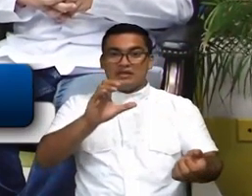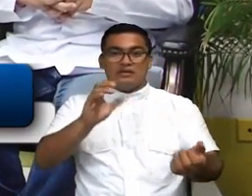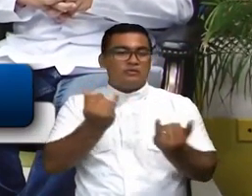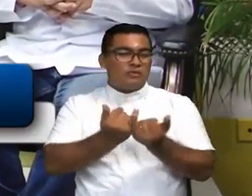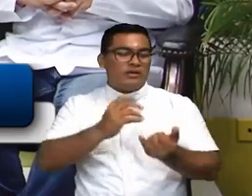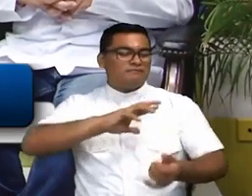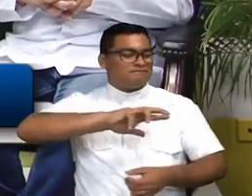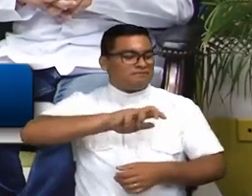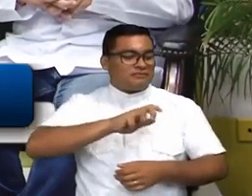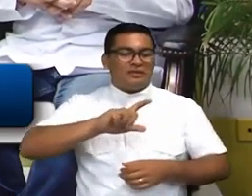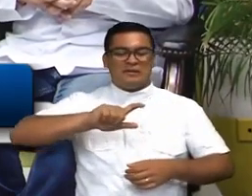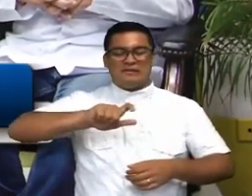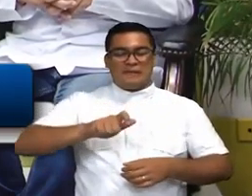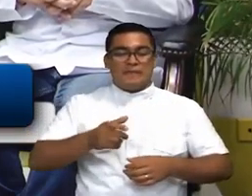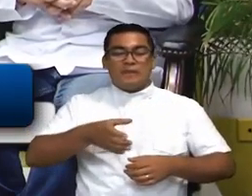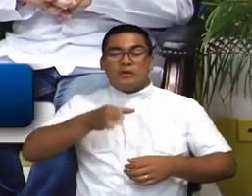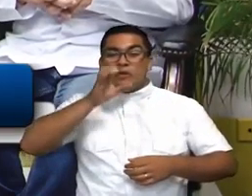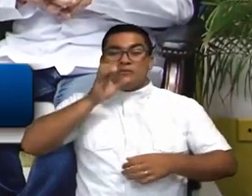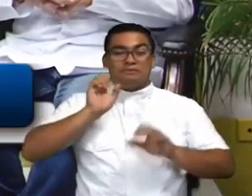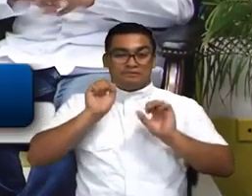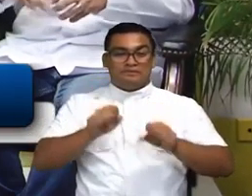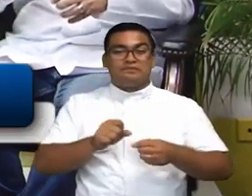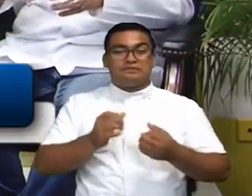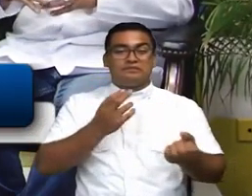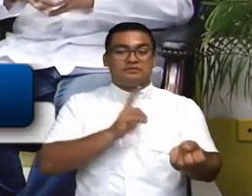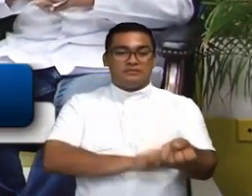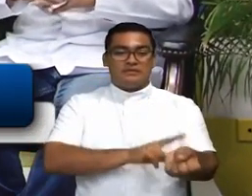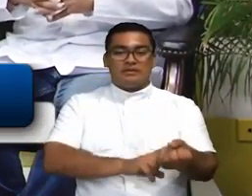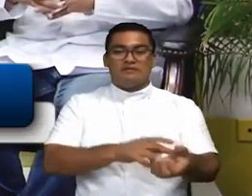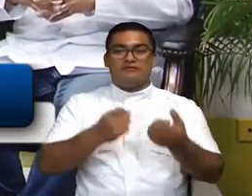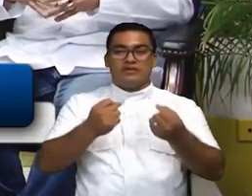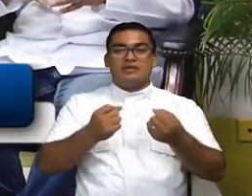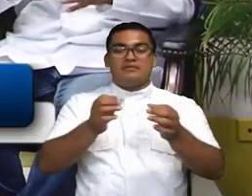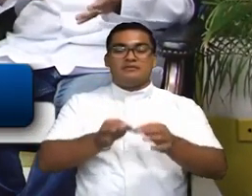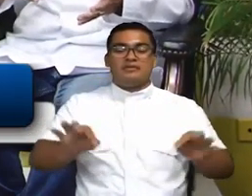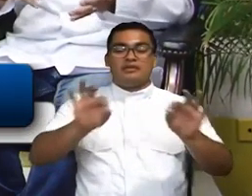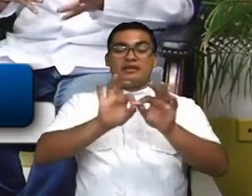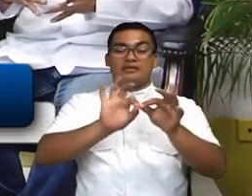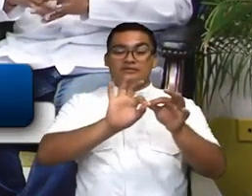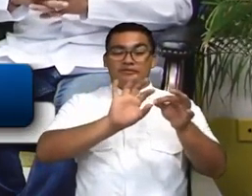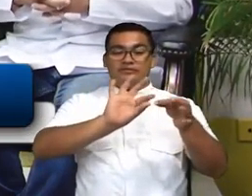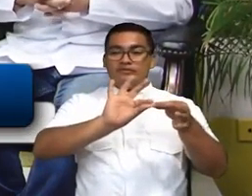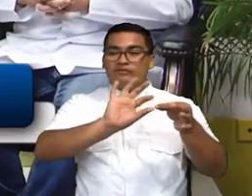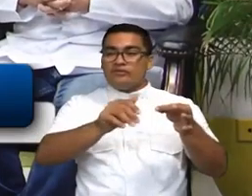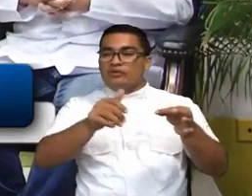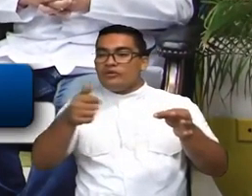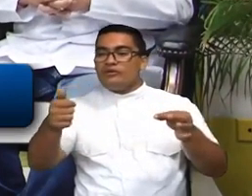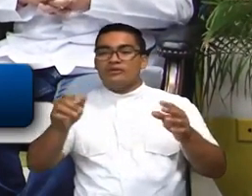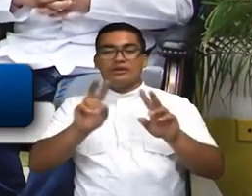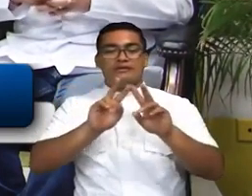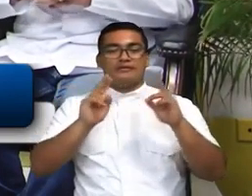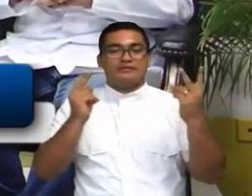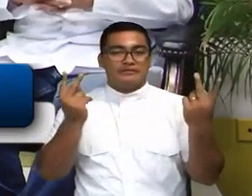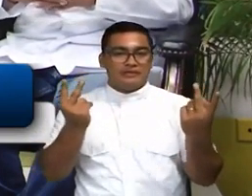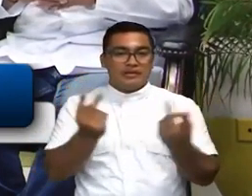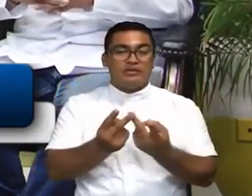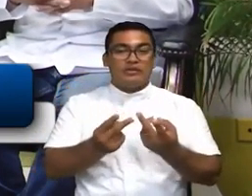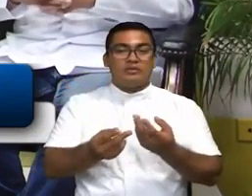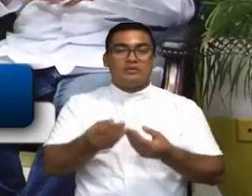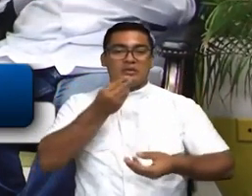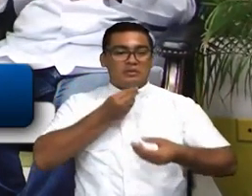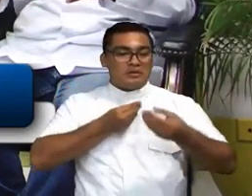¿ya? Más que todo la alimentación con frutas, verduras, que contienen mayor minerales y mayores